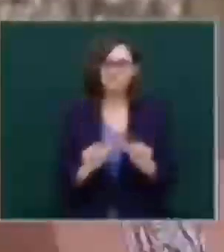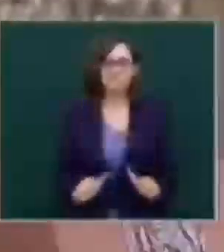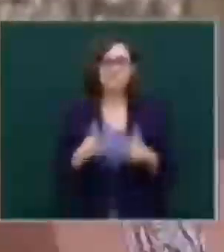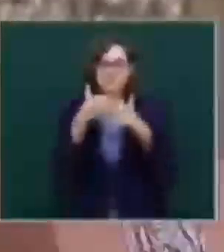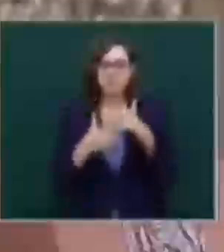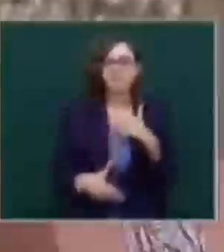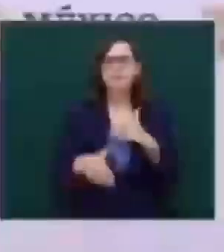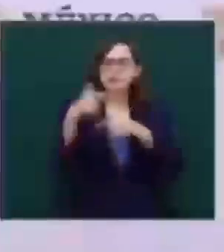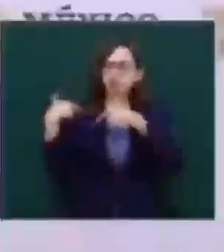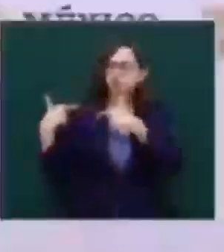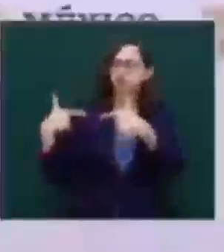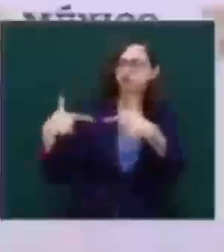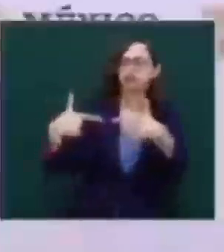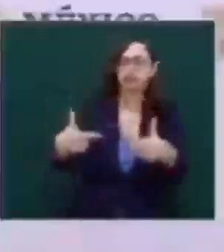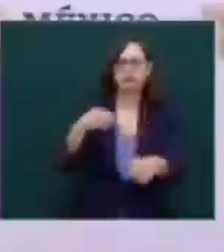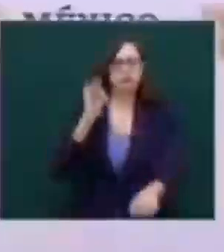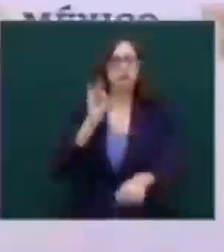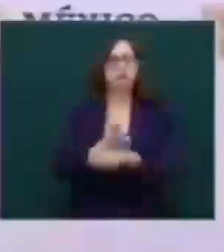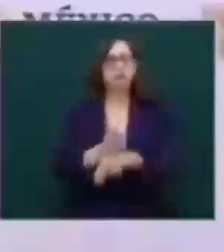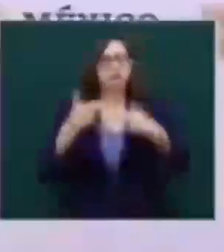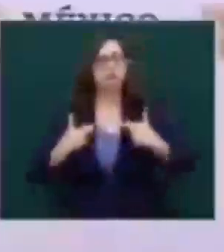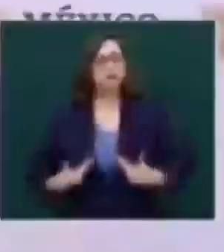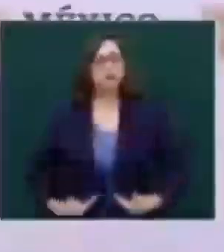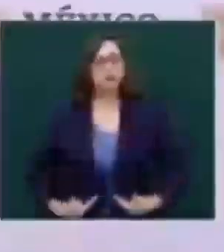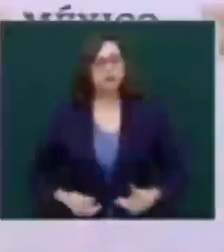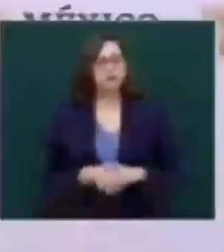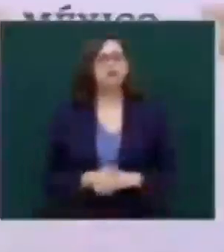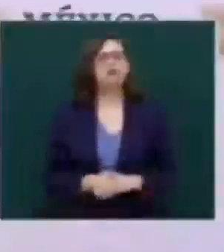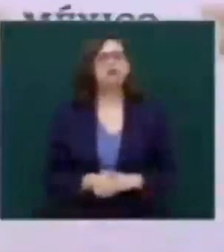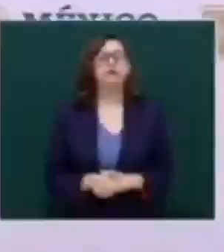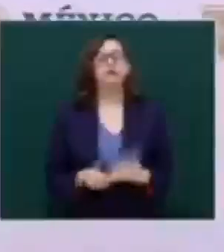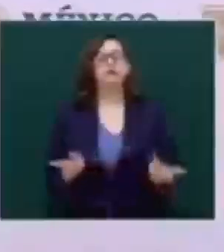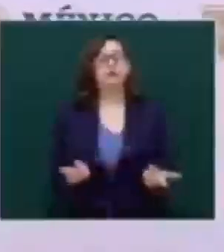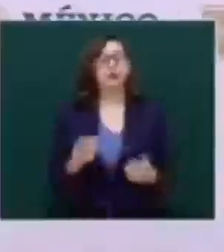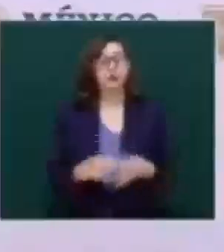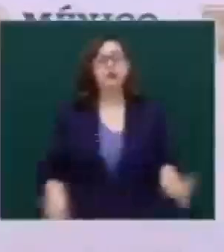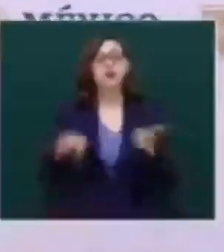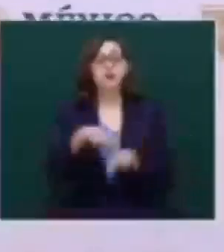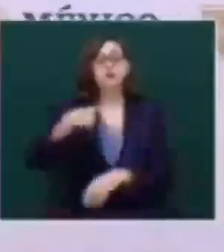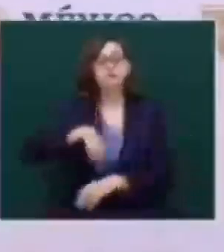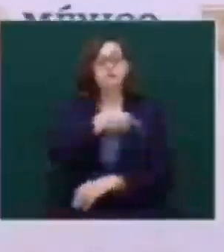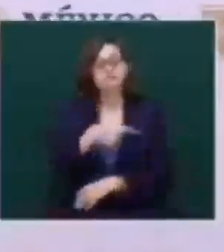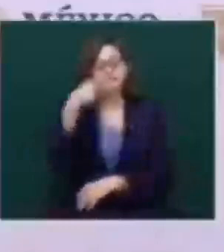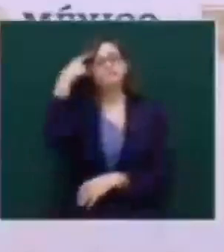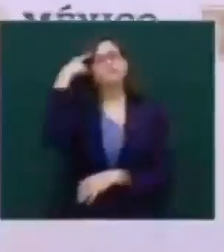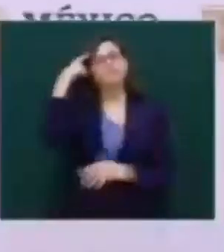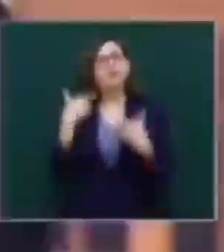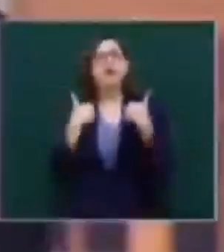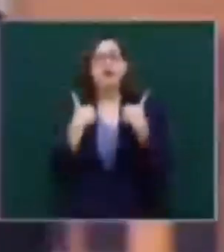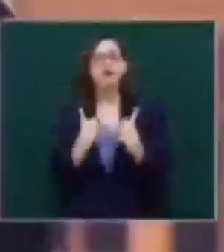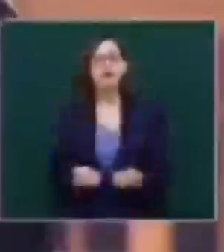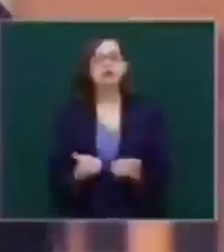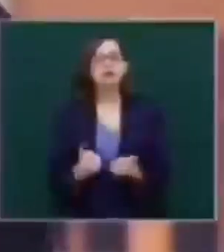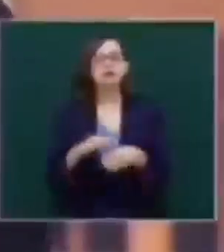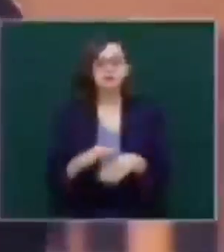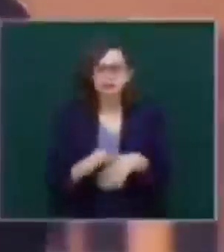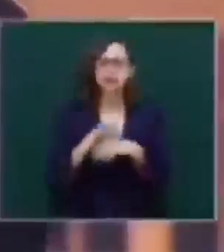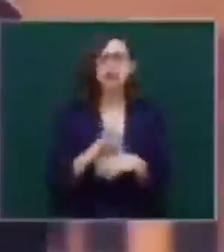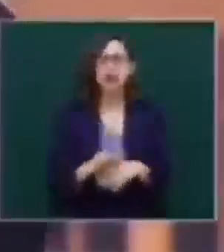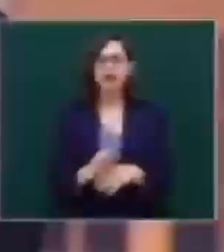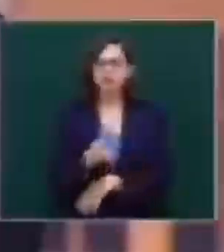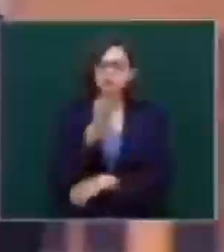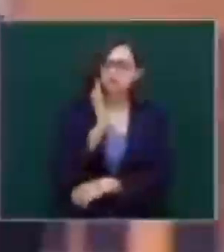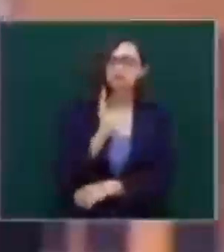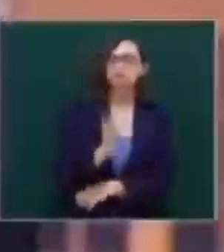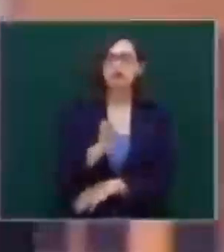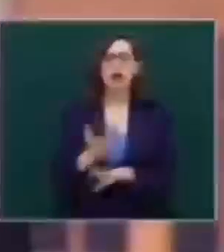y de la humanidad. Antes que nada, debemos ser realistas y aceptar, como lo planteé en el discurso que